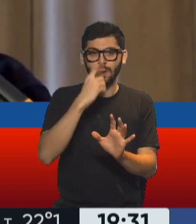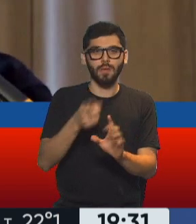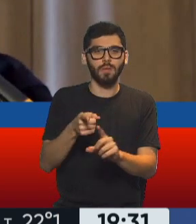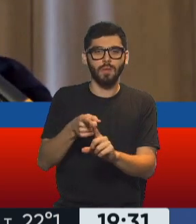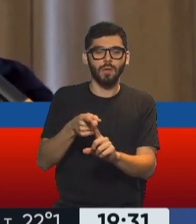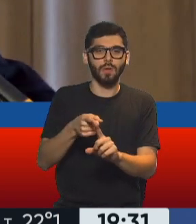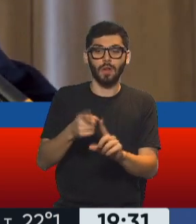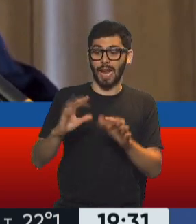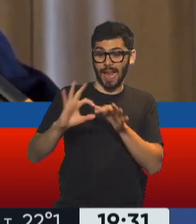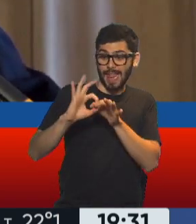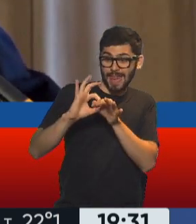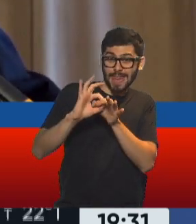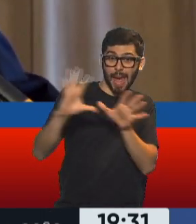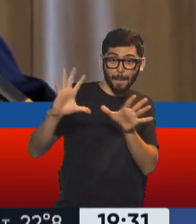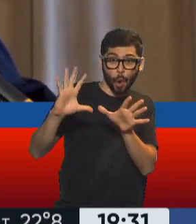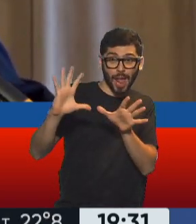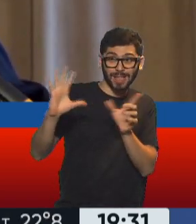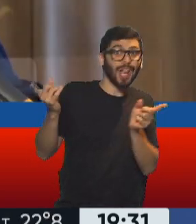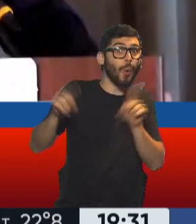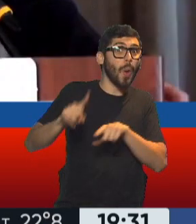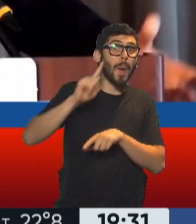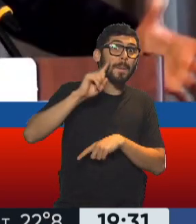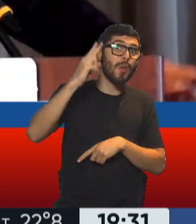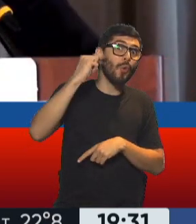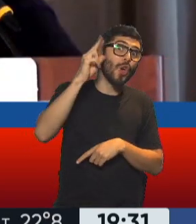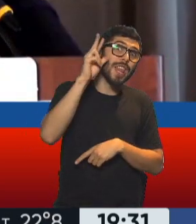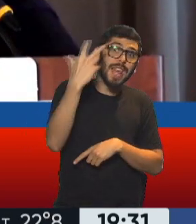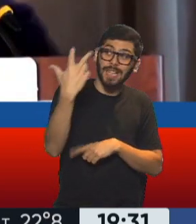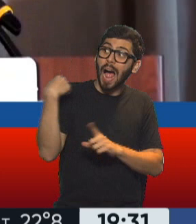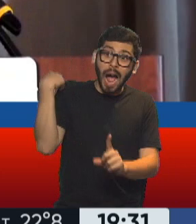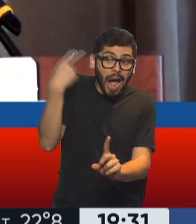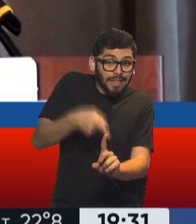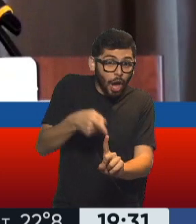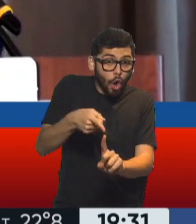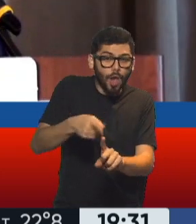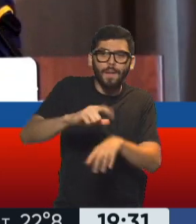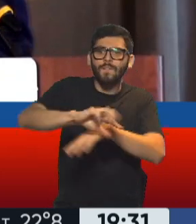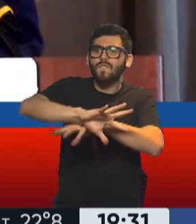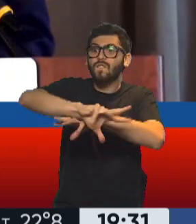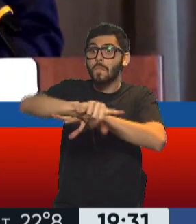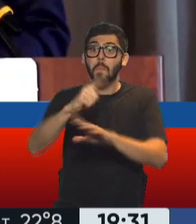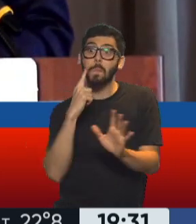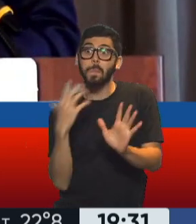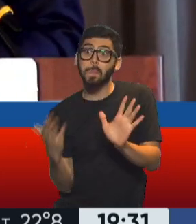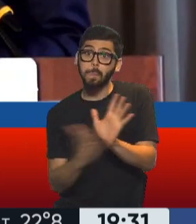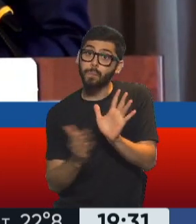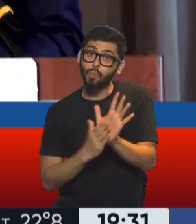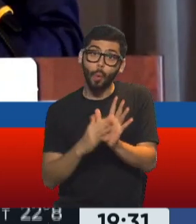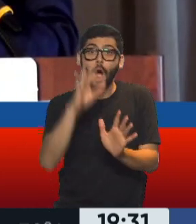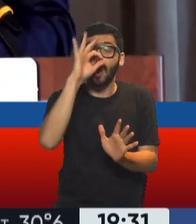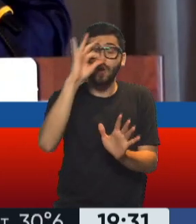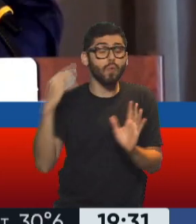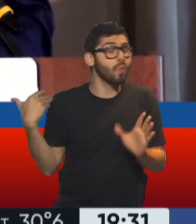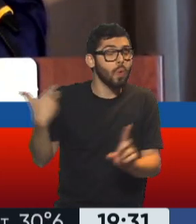antecedentes del regreso a la democracia de 1983 hasta la fecha de un fraude comprobado en ninguna elección, sea